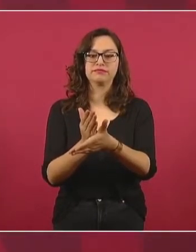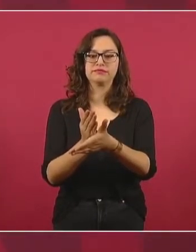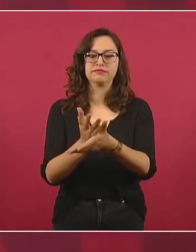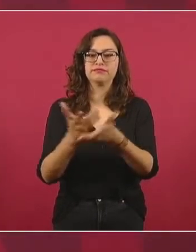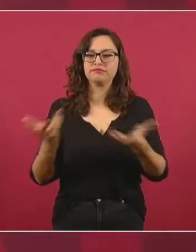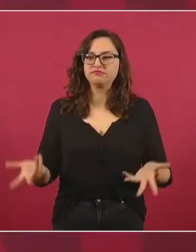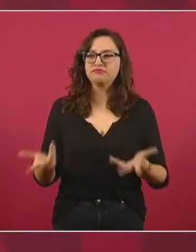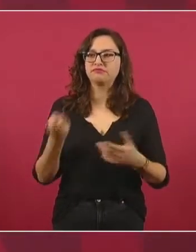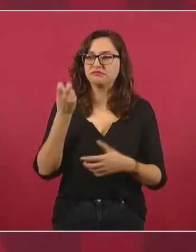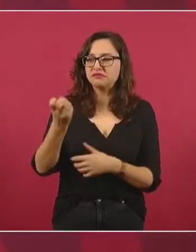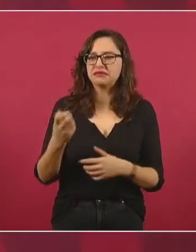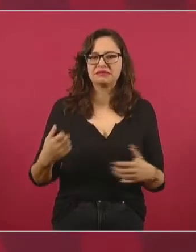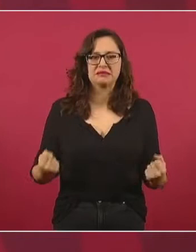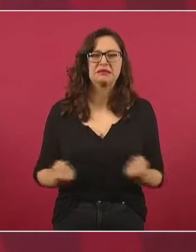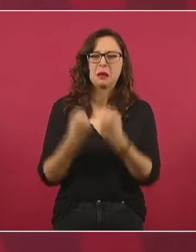la confrontación